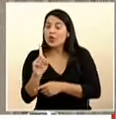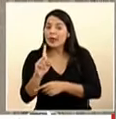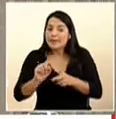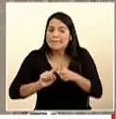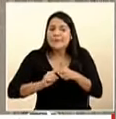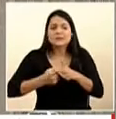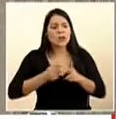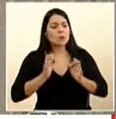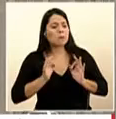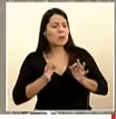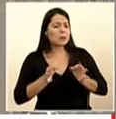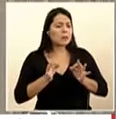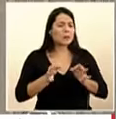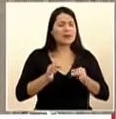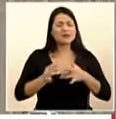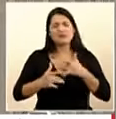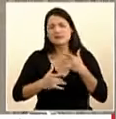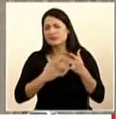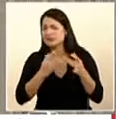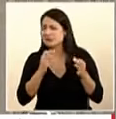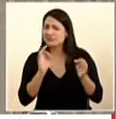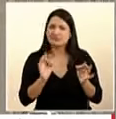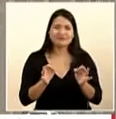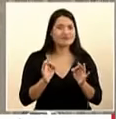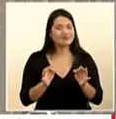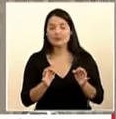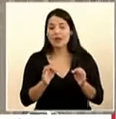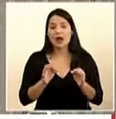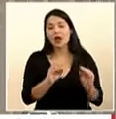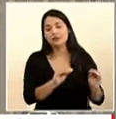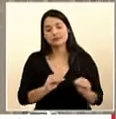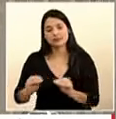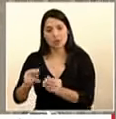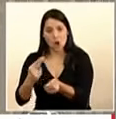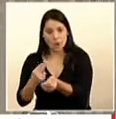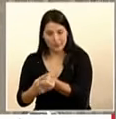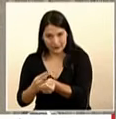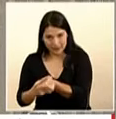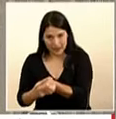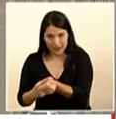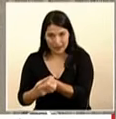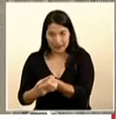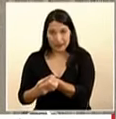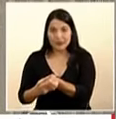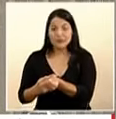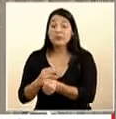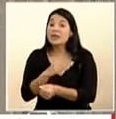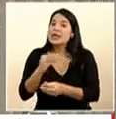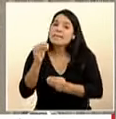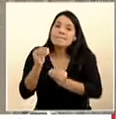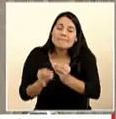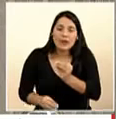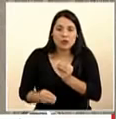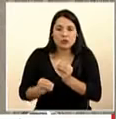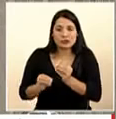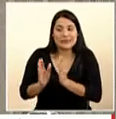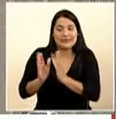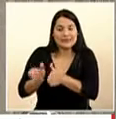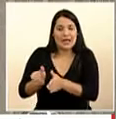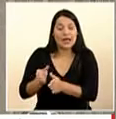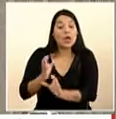donde hubo que hospitalizarlos y menos que eso terminaron en las unidades de cuidados intensivos